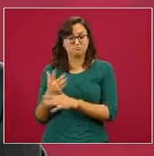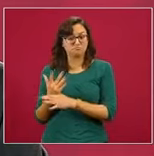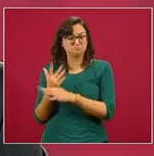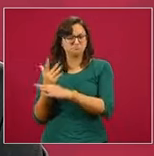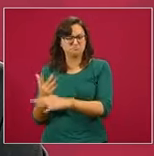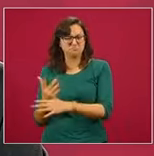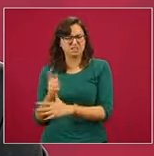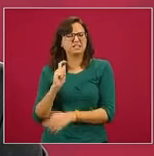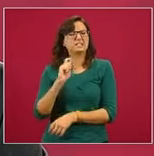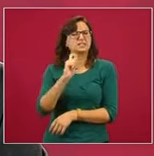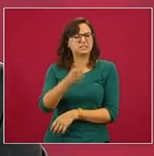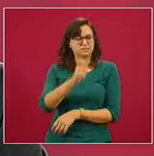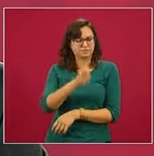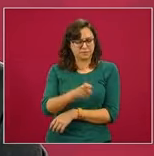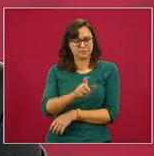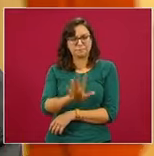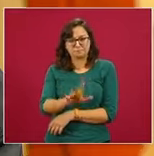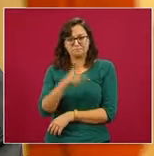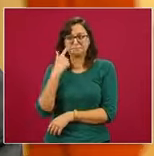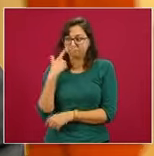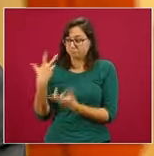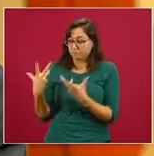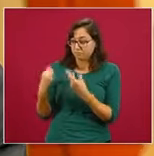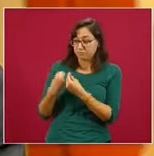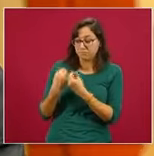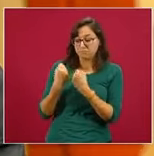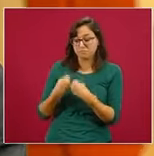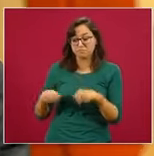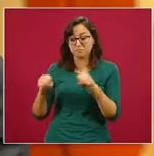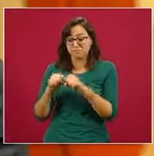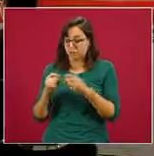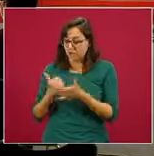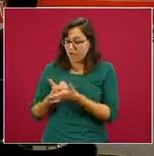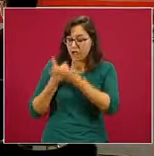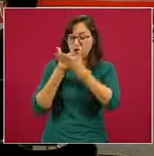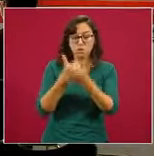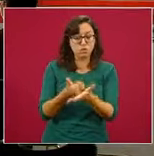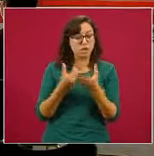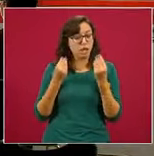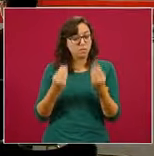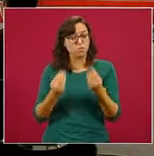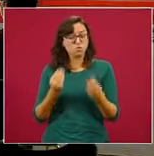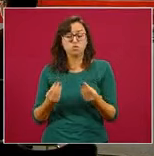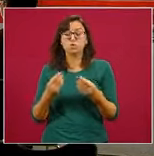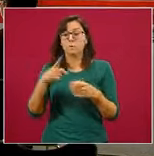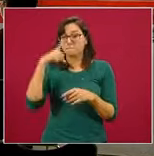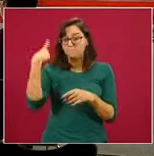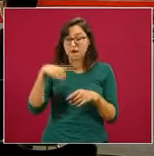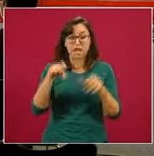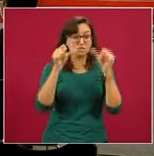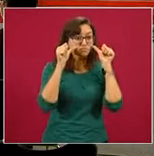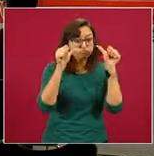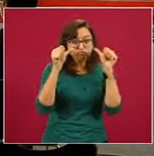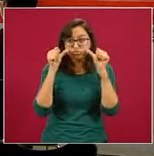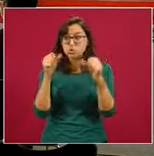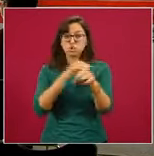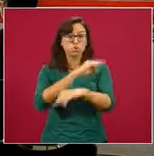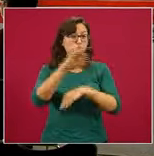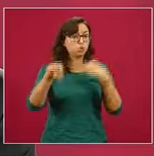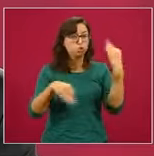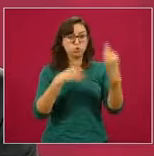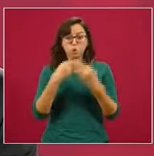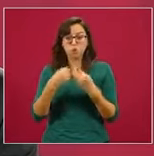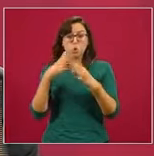salud en la respuesta a esta epidemia, porque ha estado sumamente enfocado a verificar que todas